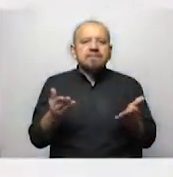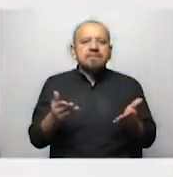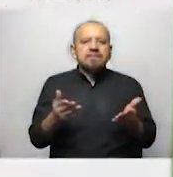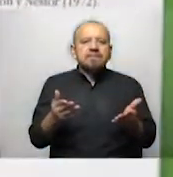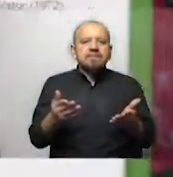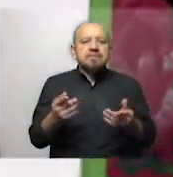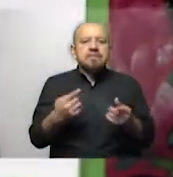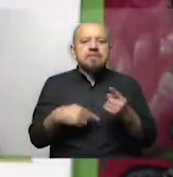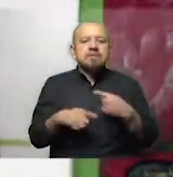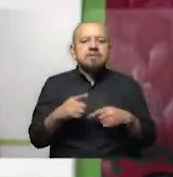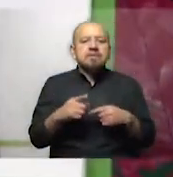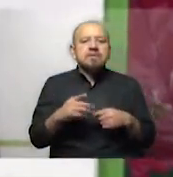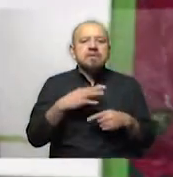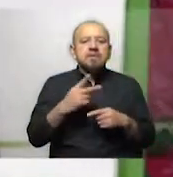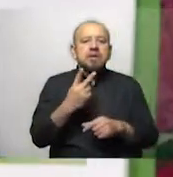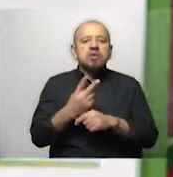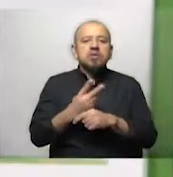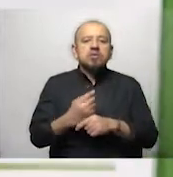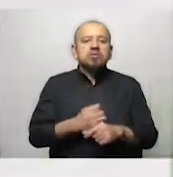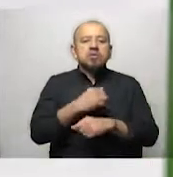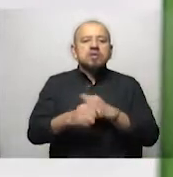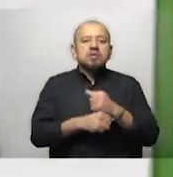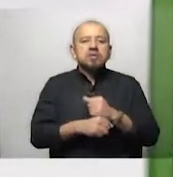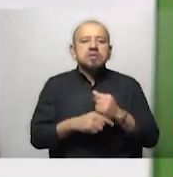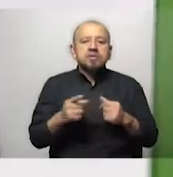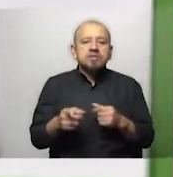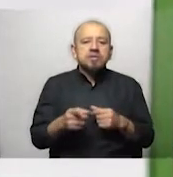premonición porque a los dos años